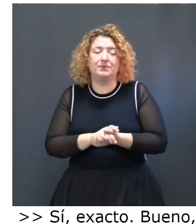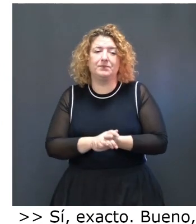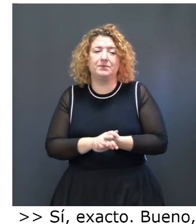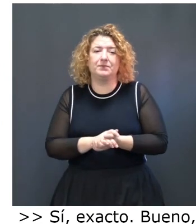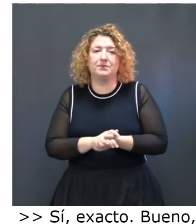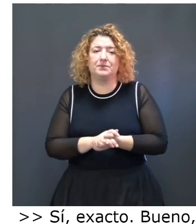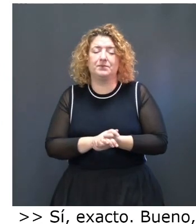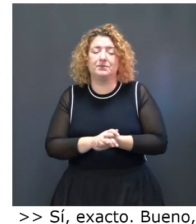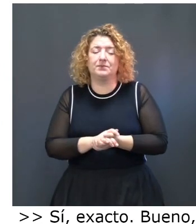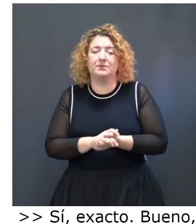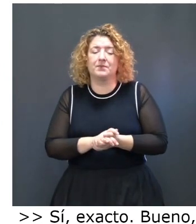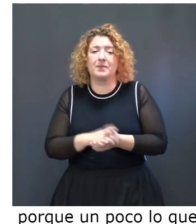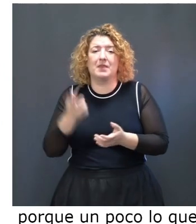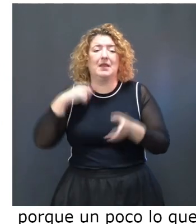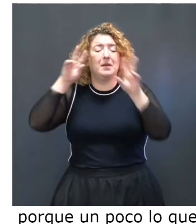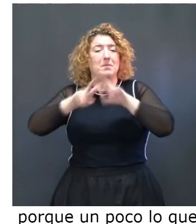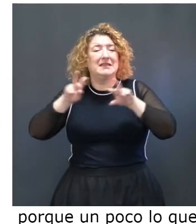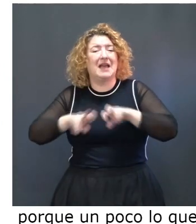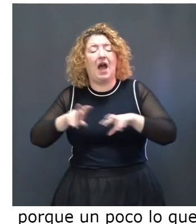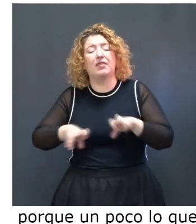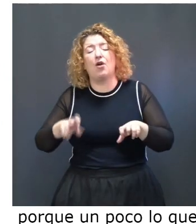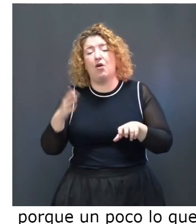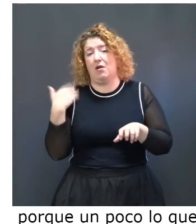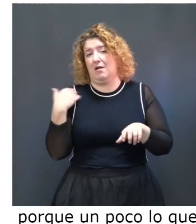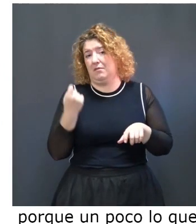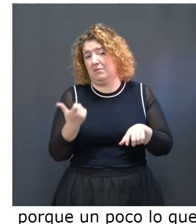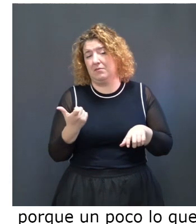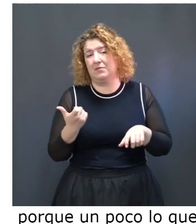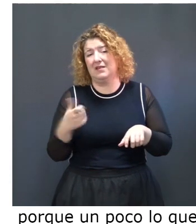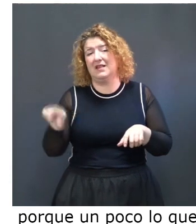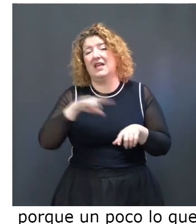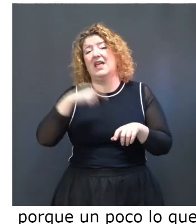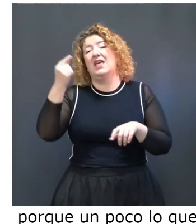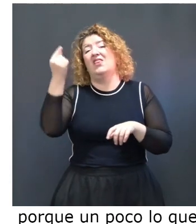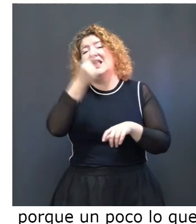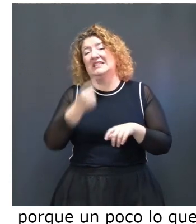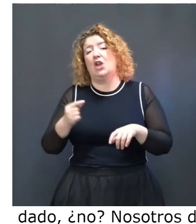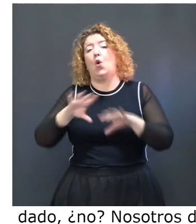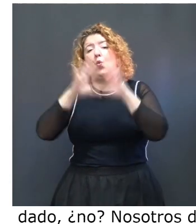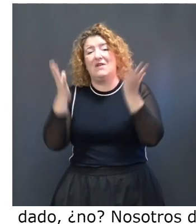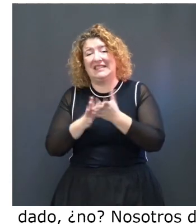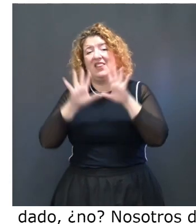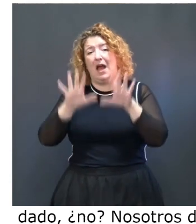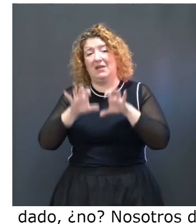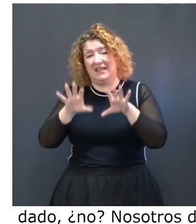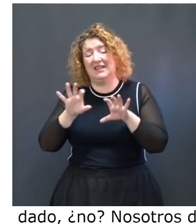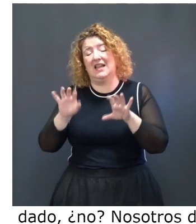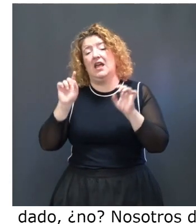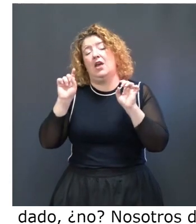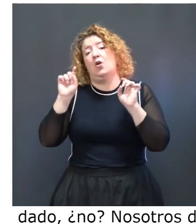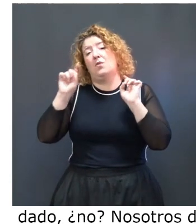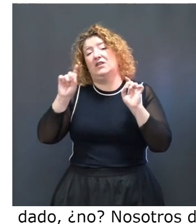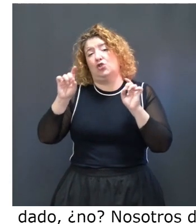desde los estudios recientes que hemos hecho de aplicación del diseño universal del aprendizaje por parte de profesora de educación regular